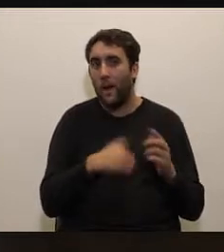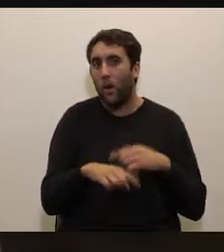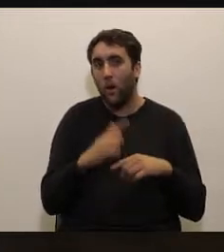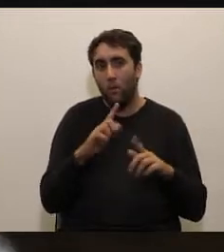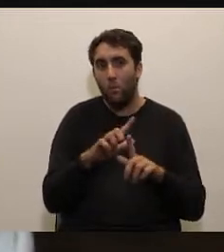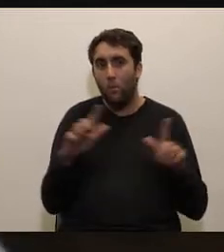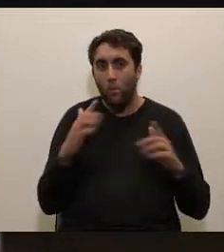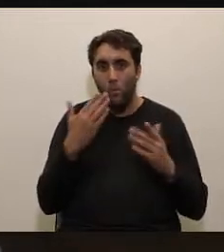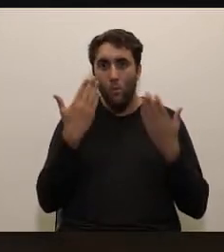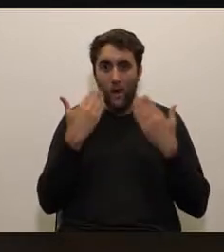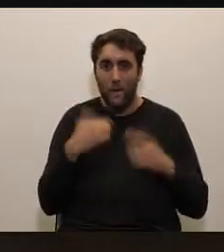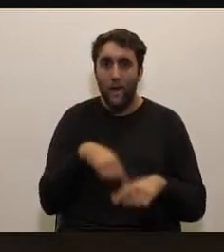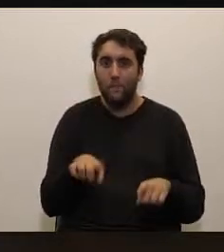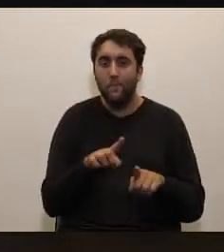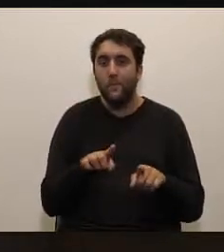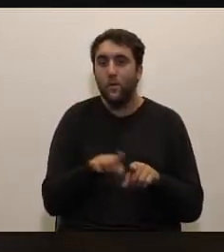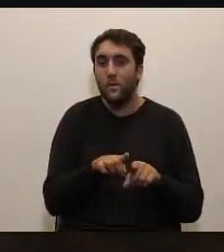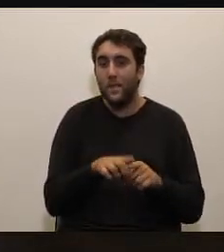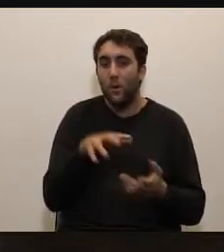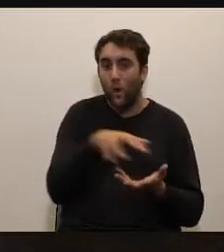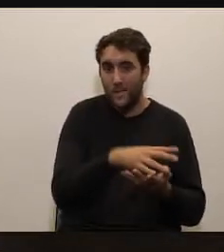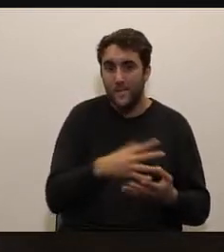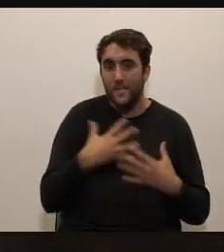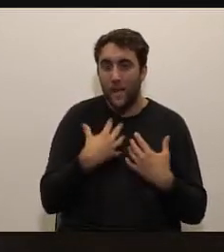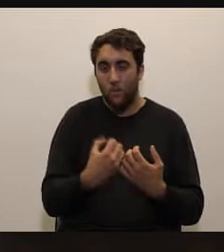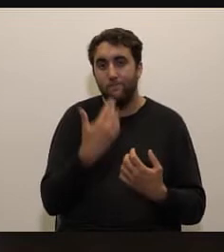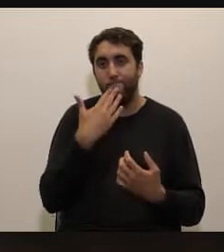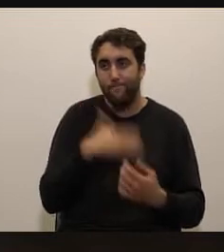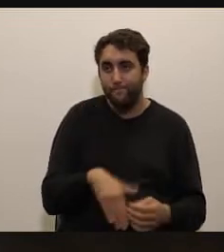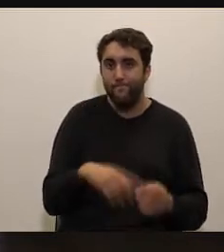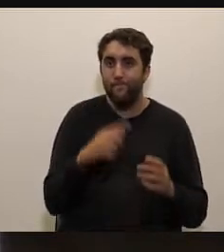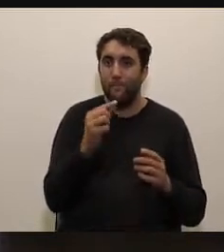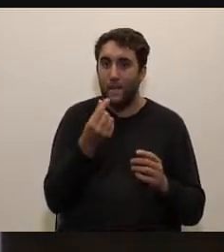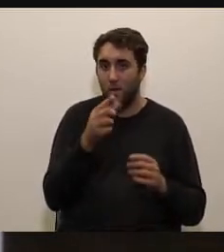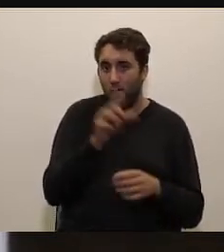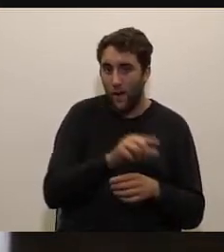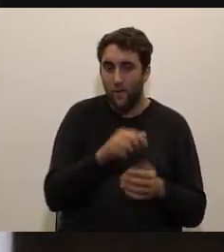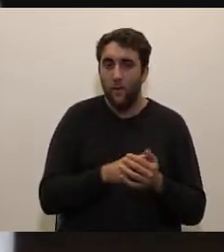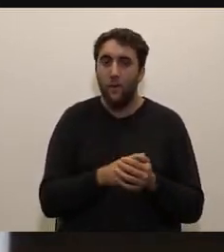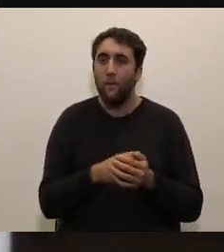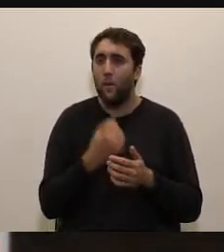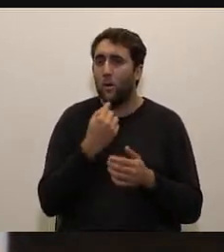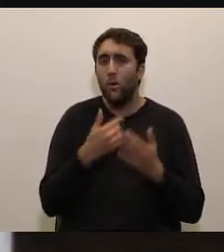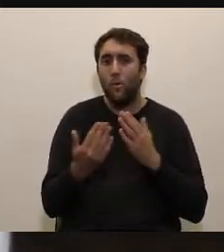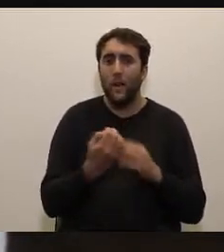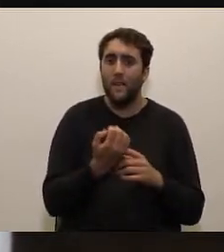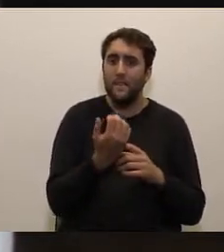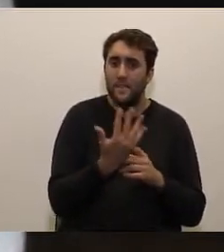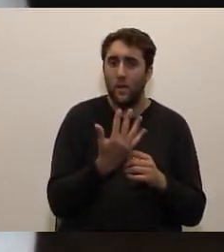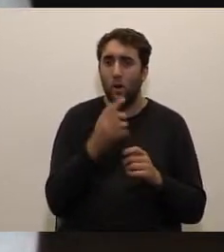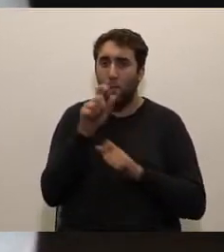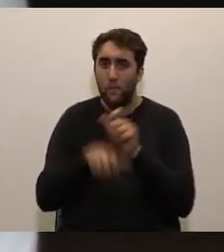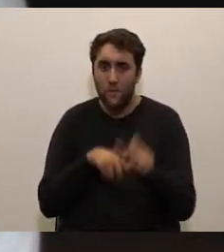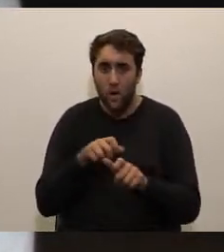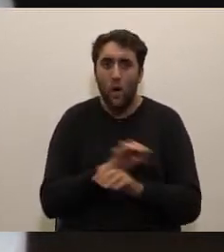pegados. Pero decía, la economía de recursos es muy importante. Nuestra organización es de 5 personas, yo siempre hablo de 5 gatos